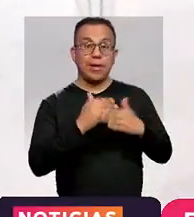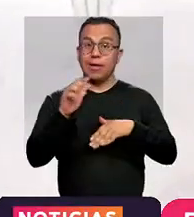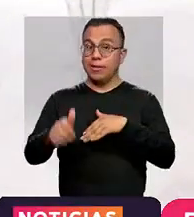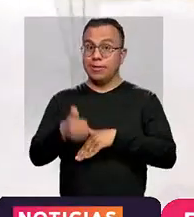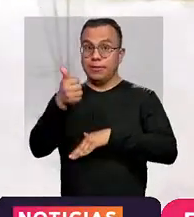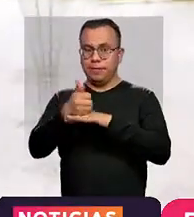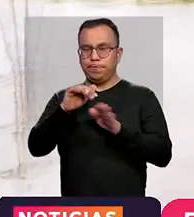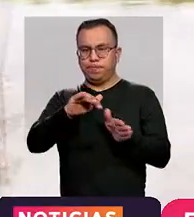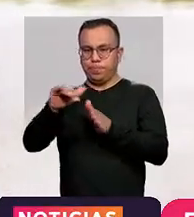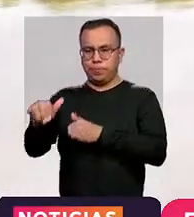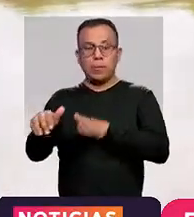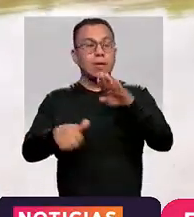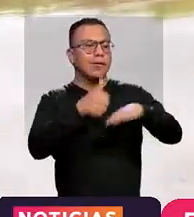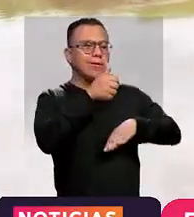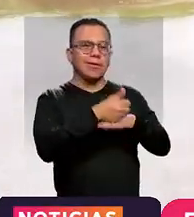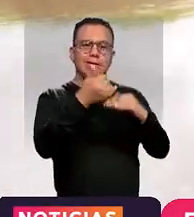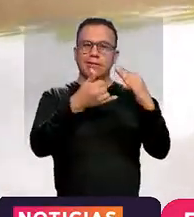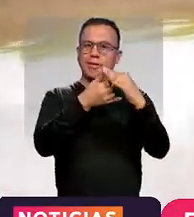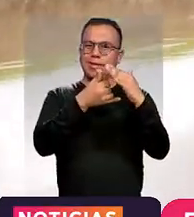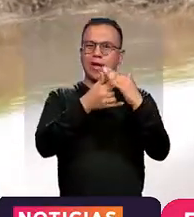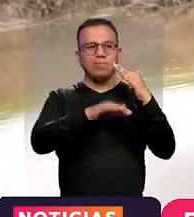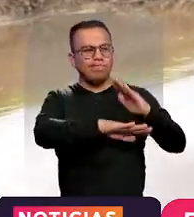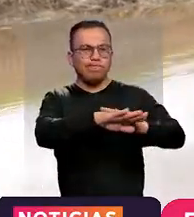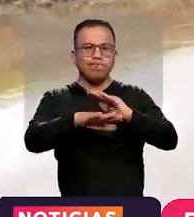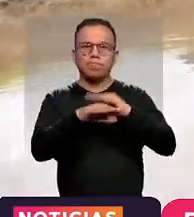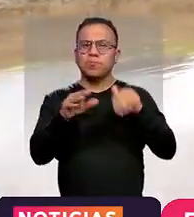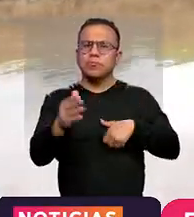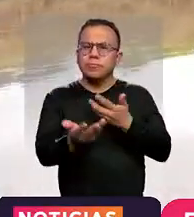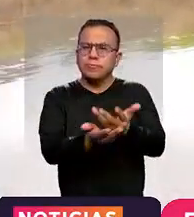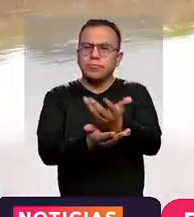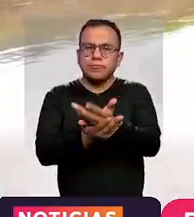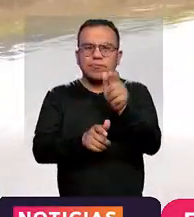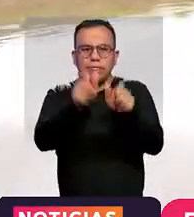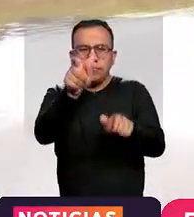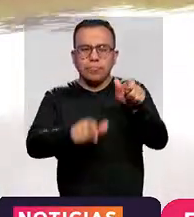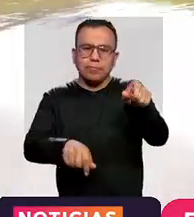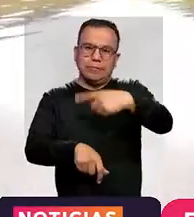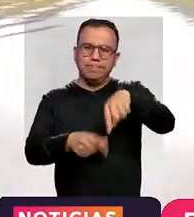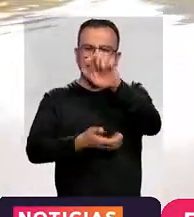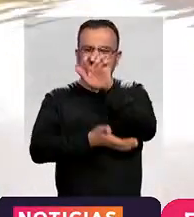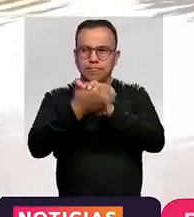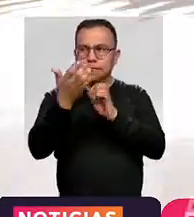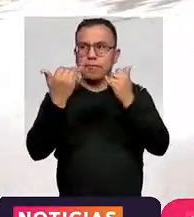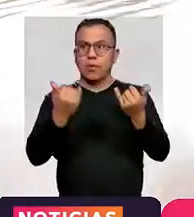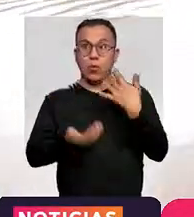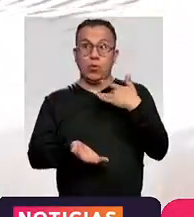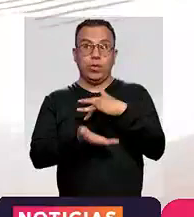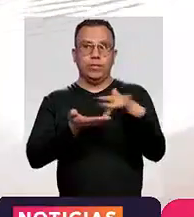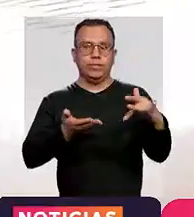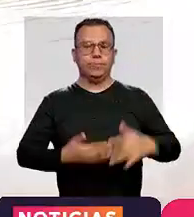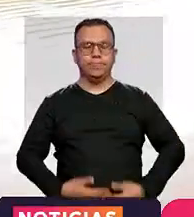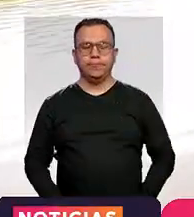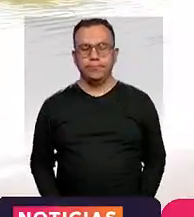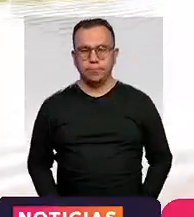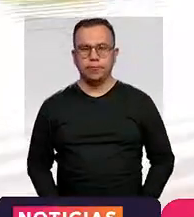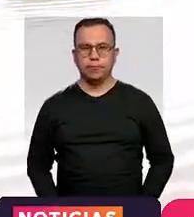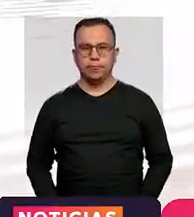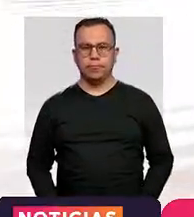directora del IDEAM. Directora, ¿cuáles son esas recomendaciones para las personas para que eviten, digamos, que alguna emergencia?